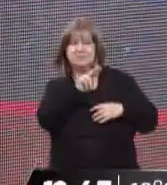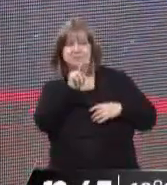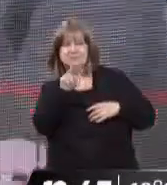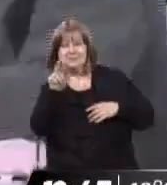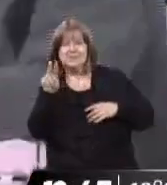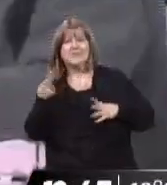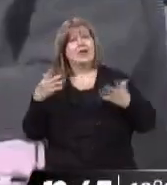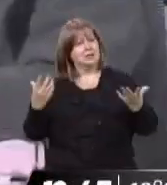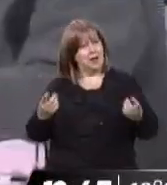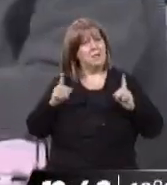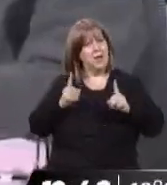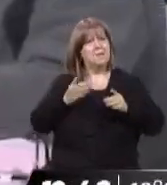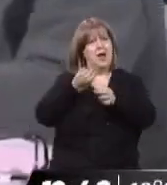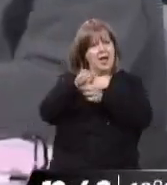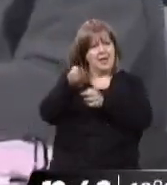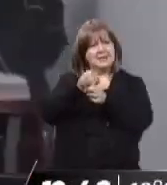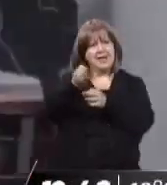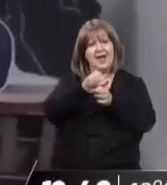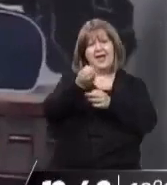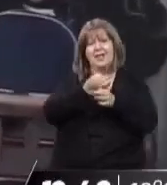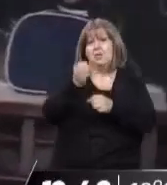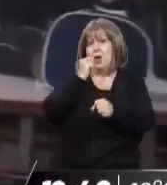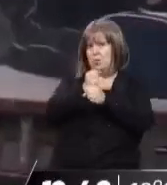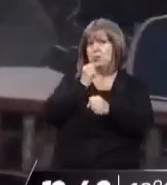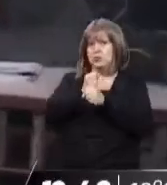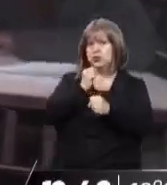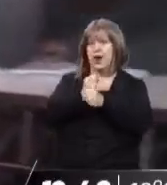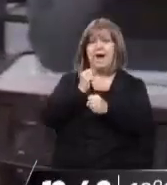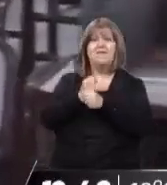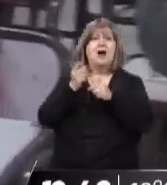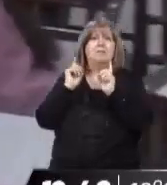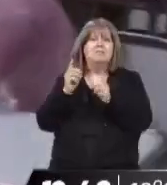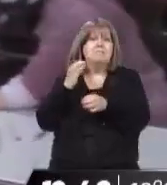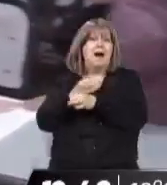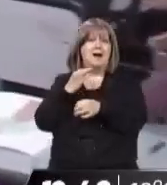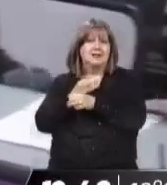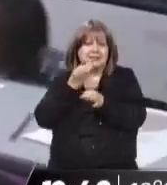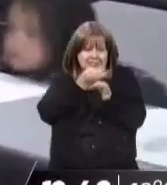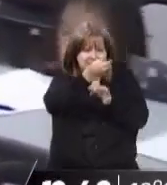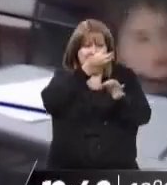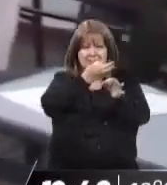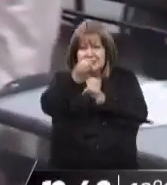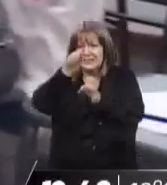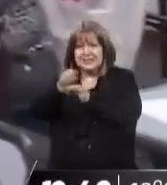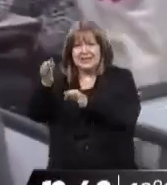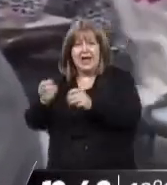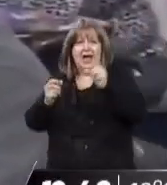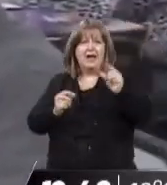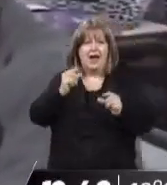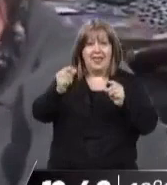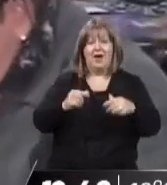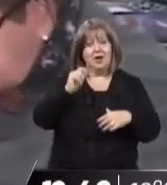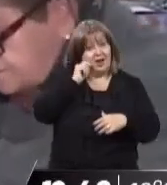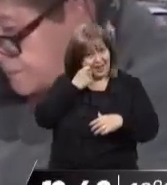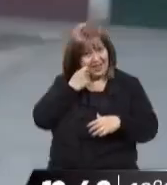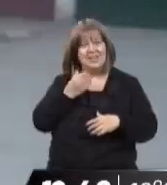viendo de la clase y de ellas mismas también, porque es una gran tarea y debe ser un desafío también impresionante llevar, acompañar, así que hermosa nota